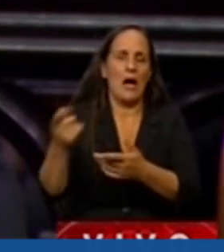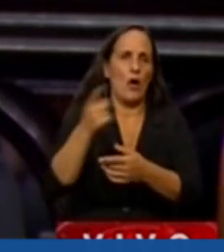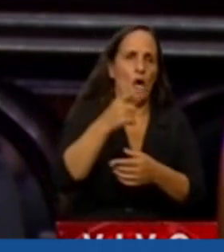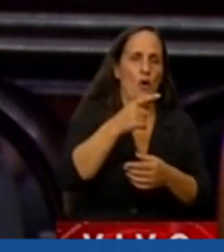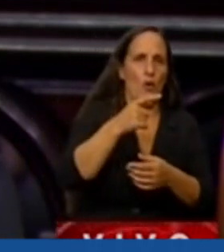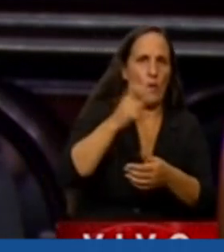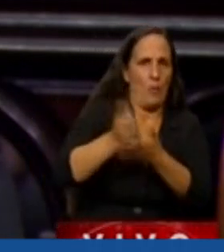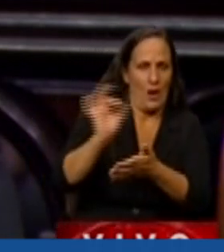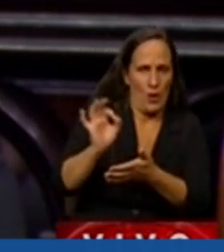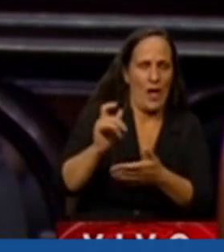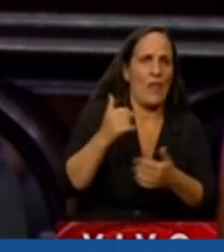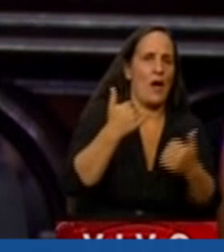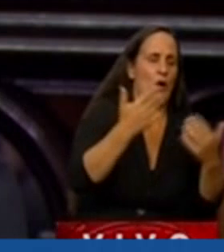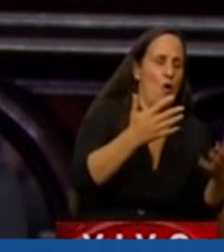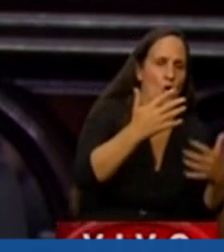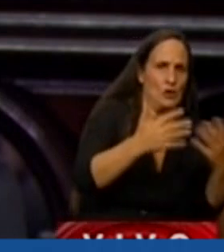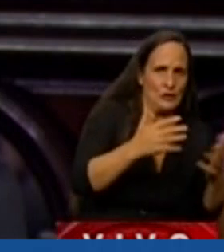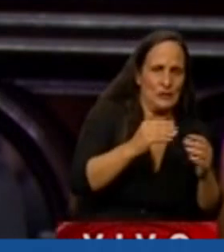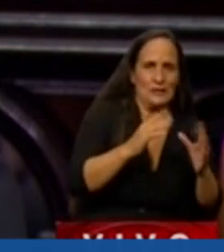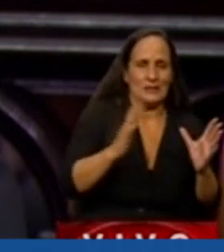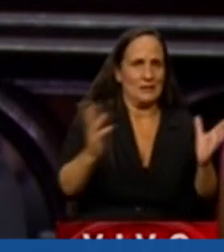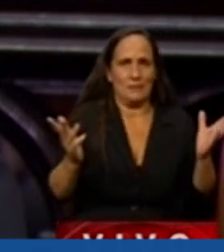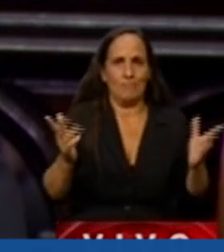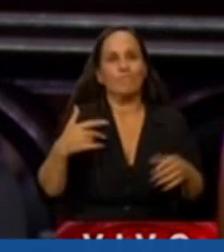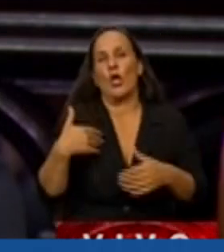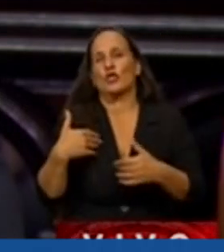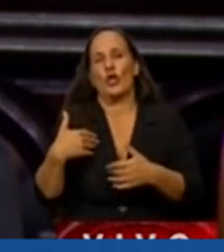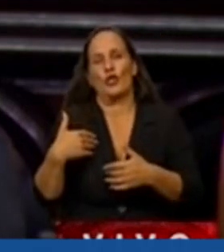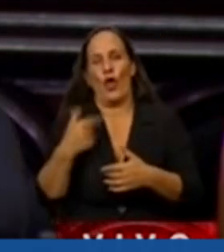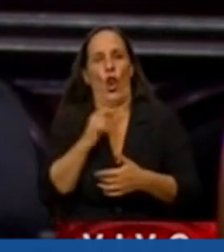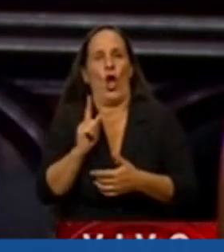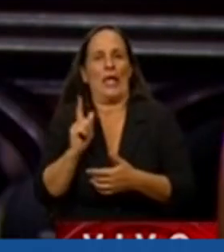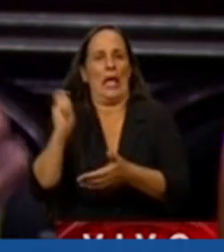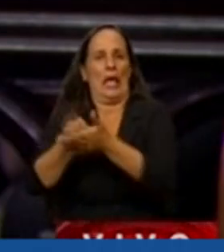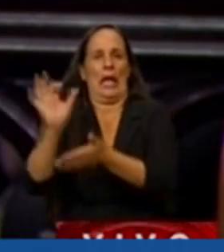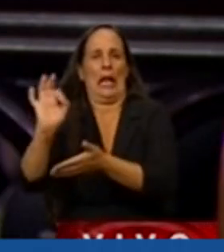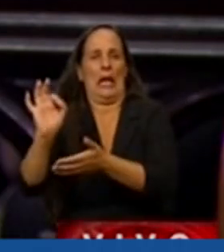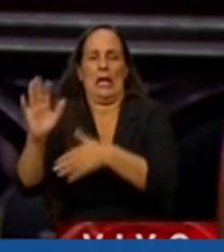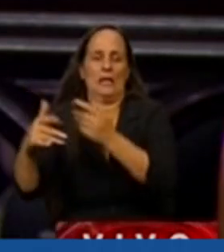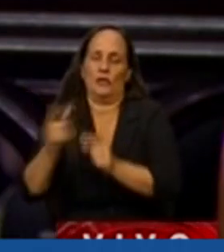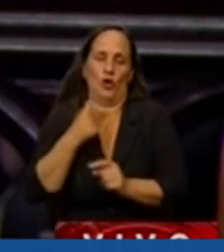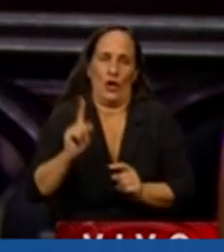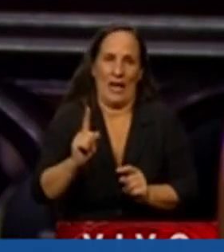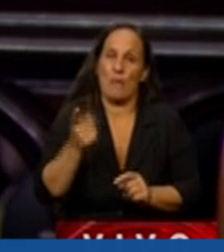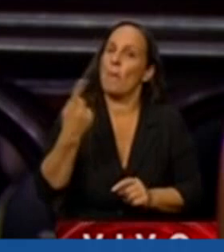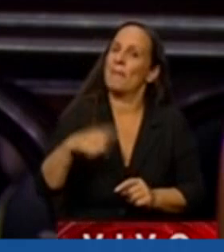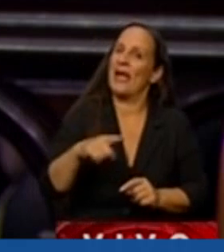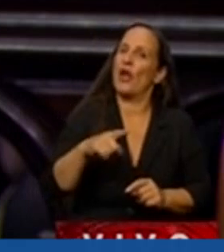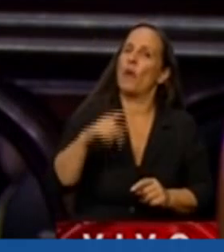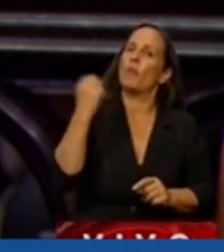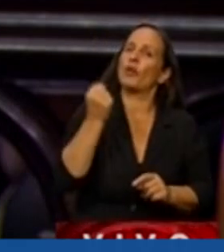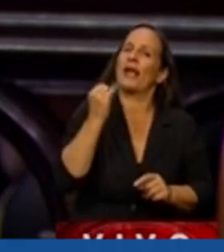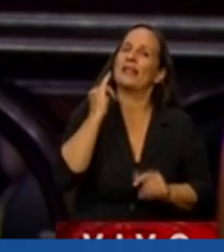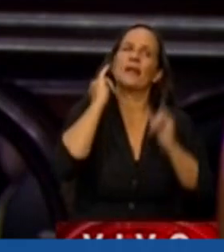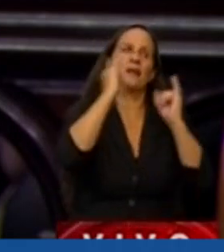default. Claramente esa nunca fue una opción para nosotros, pero digámosle claramente a los argentinos qué discutimos esta